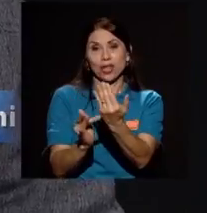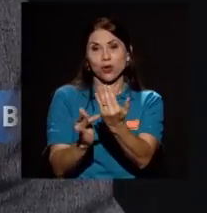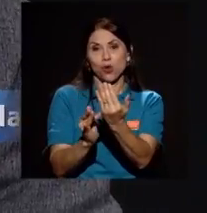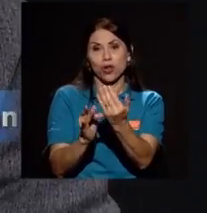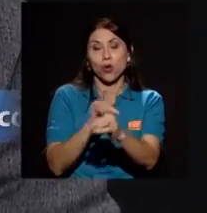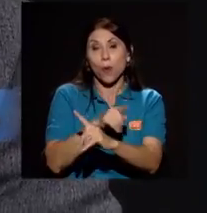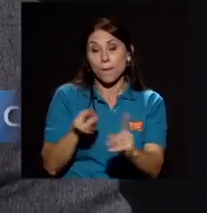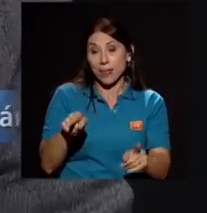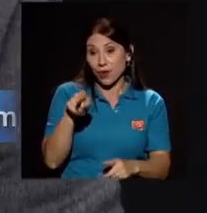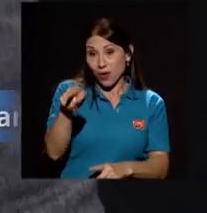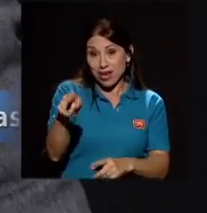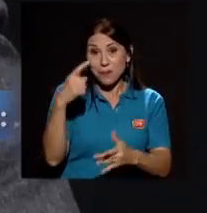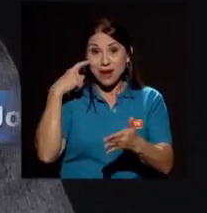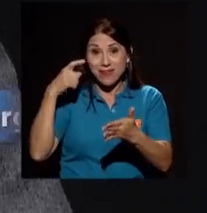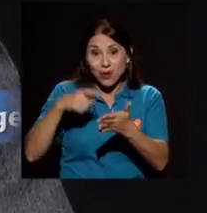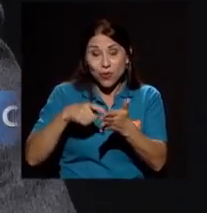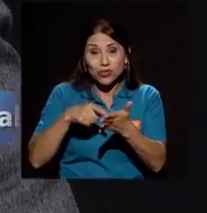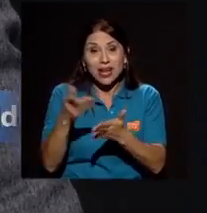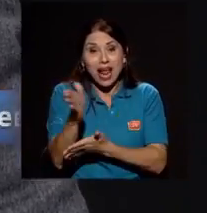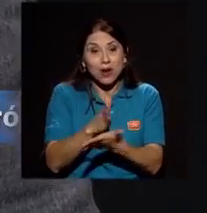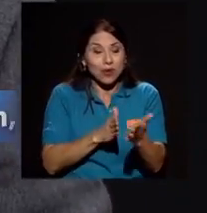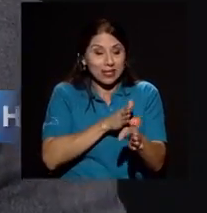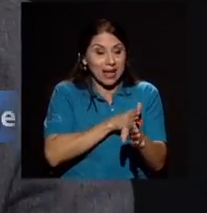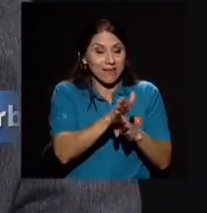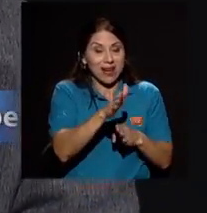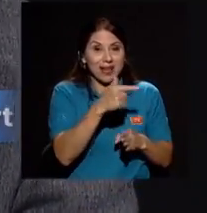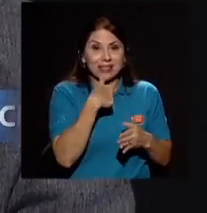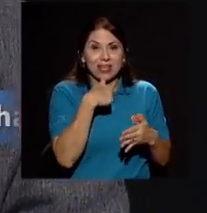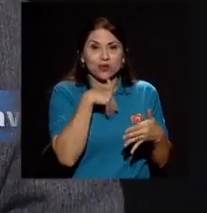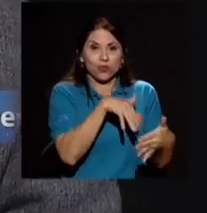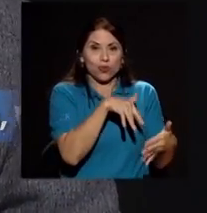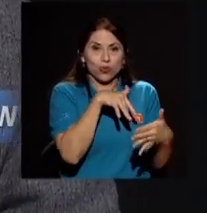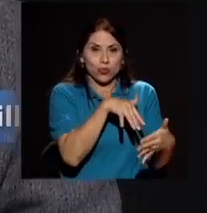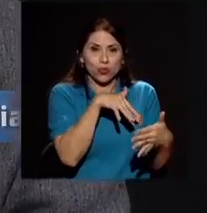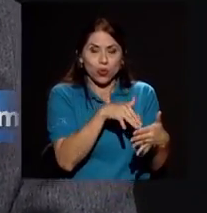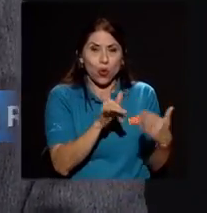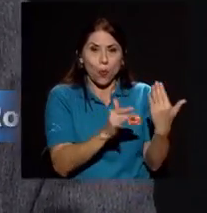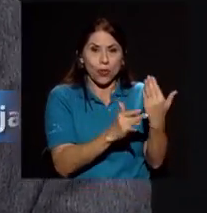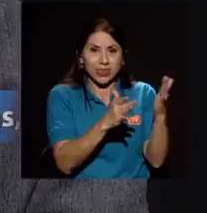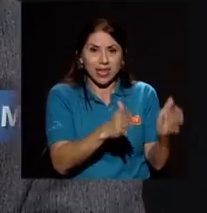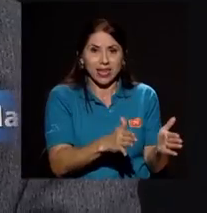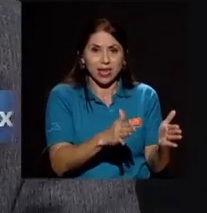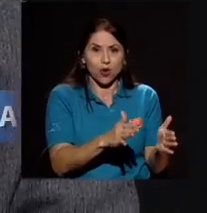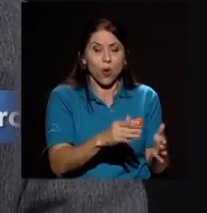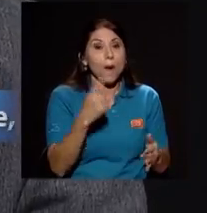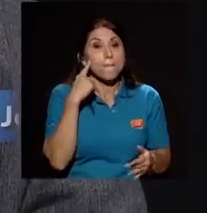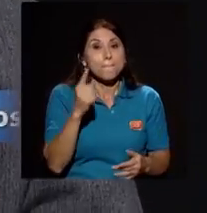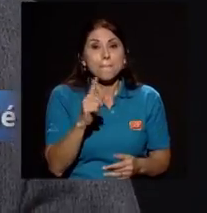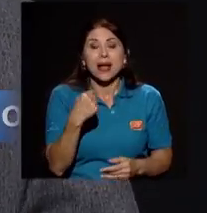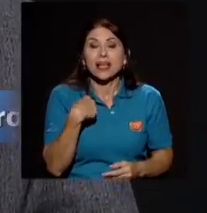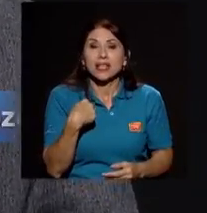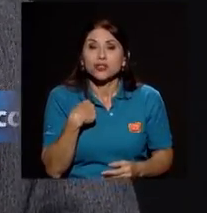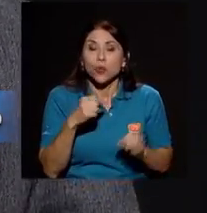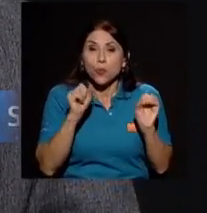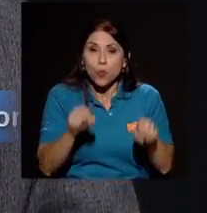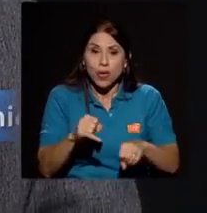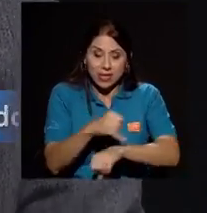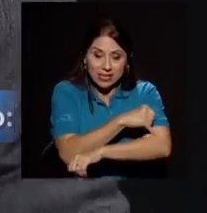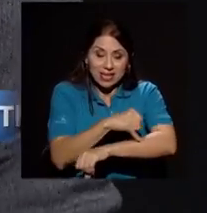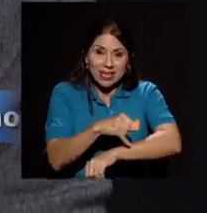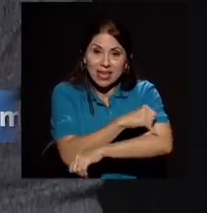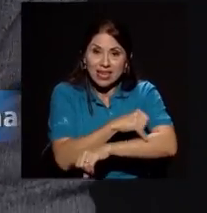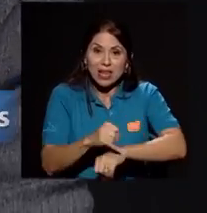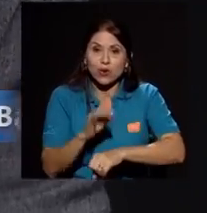yo cursa y como técnico para no tener que comenzar de cero y poder ser ingeniero en sólo dos años sino en cuatro eso lo tuvo hace unos años al